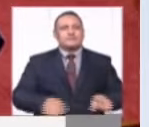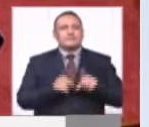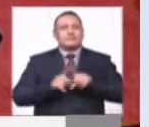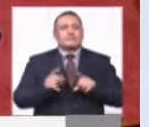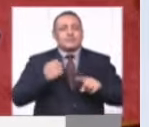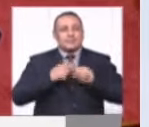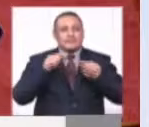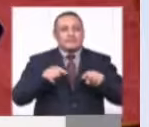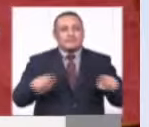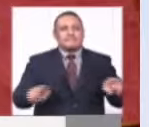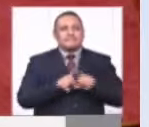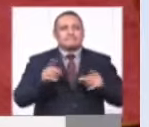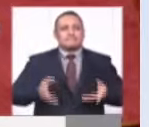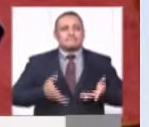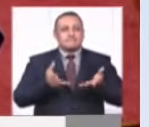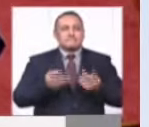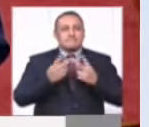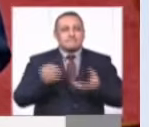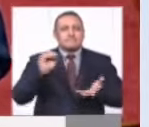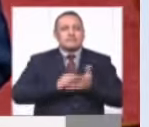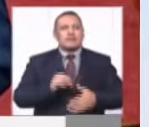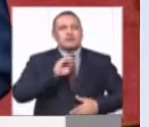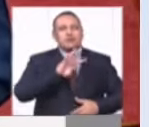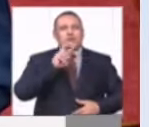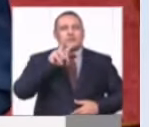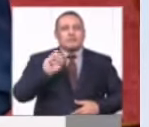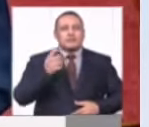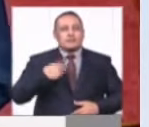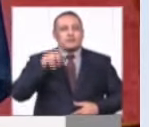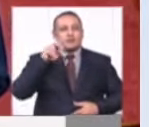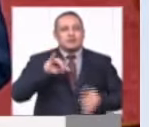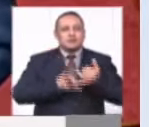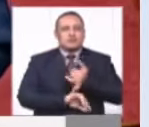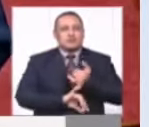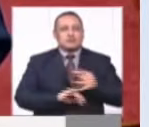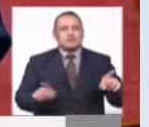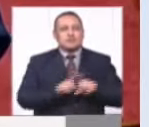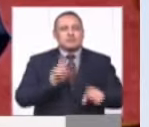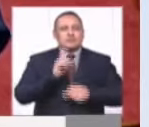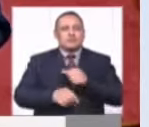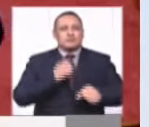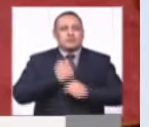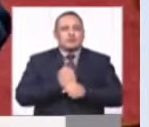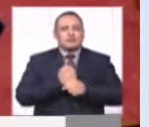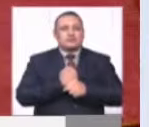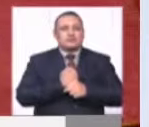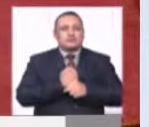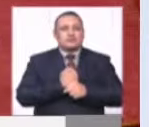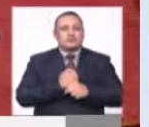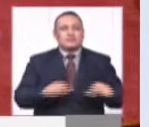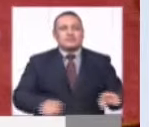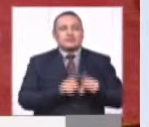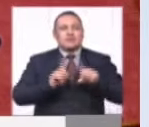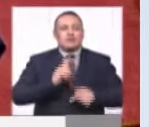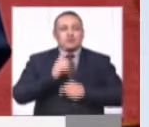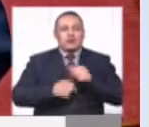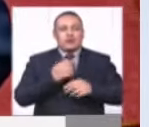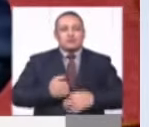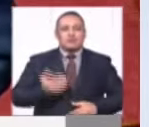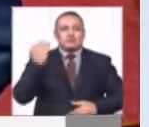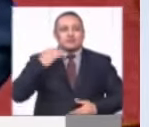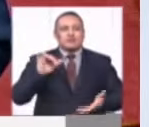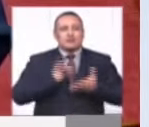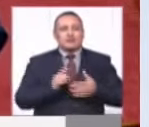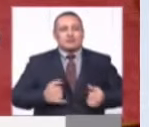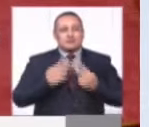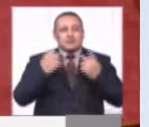esto, se ha destinado más de 420 millones de soles para este año, y el año pasado se invirtió más